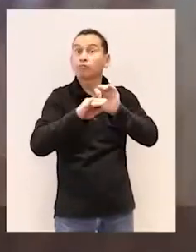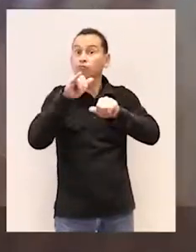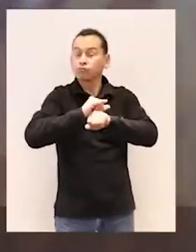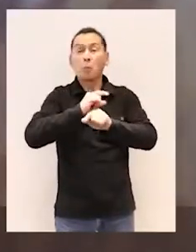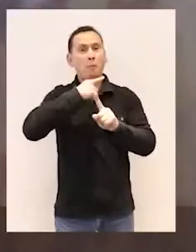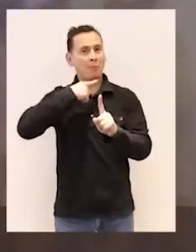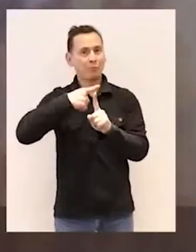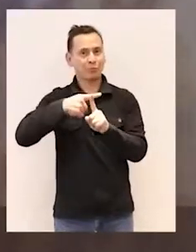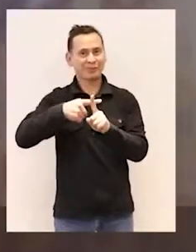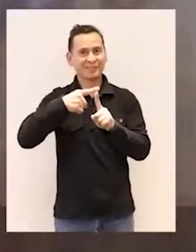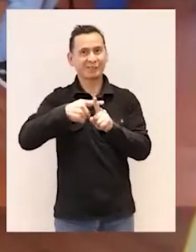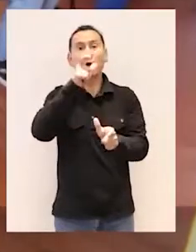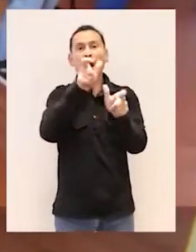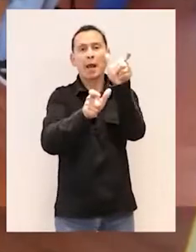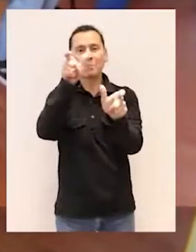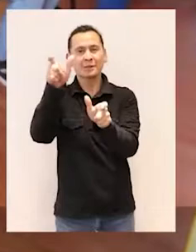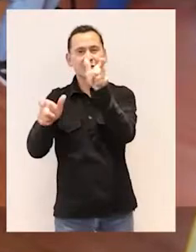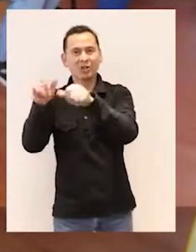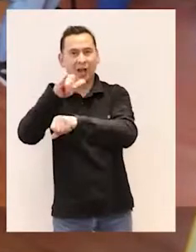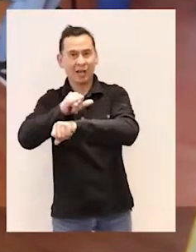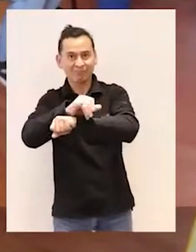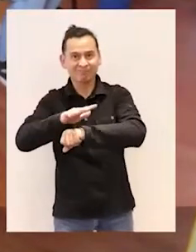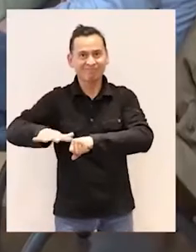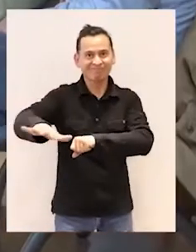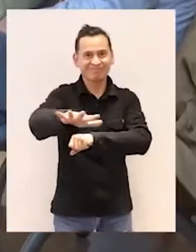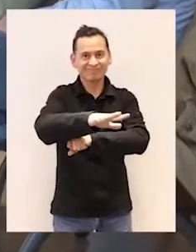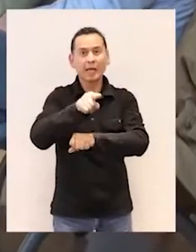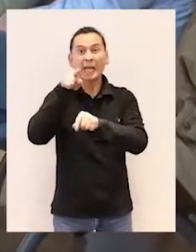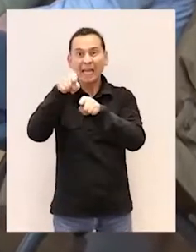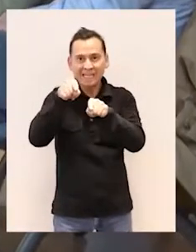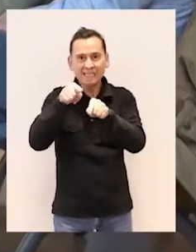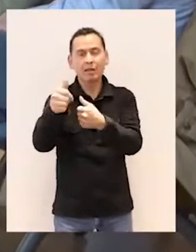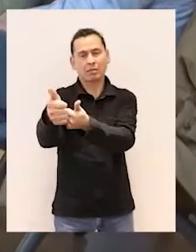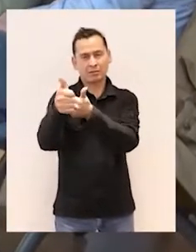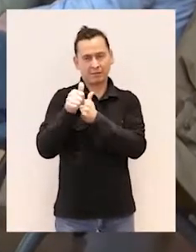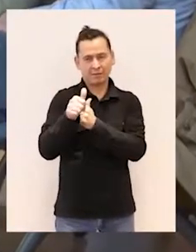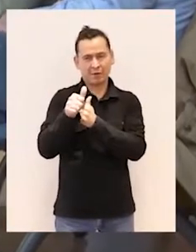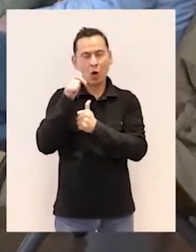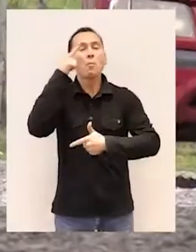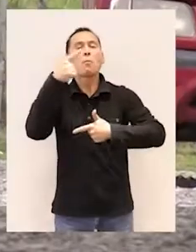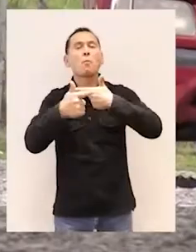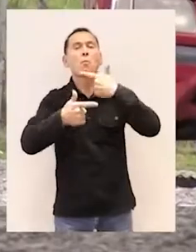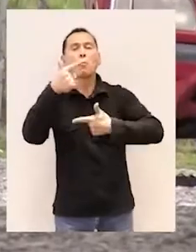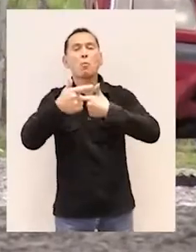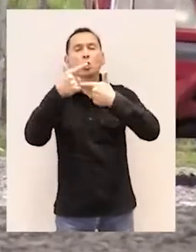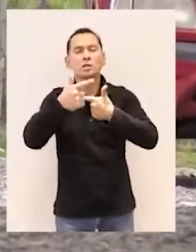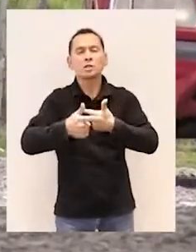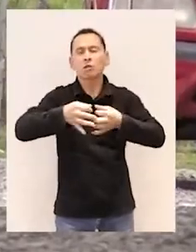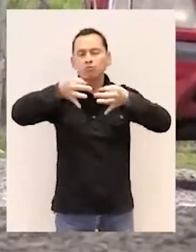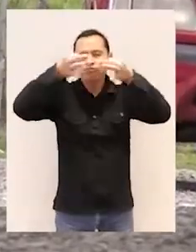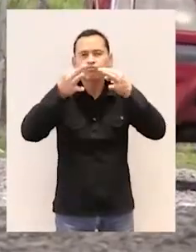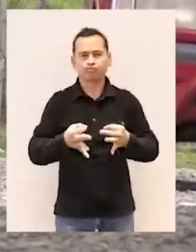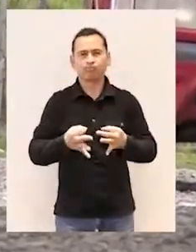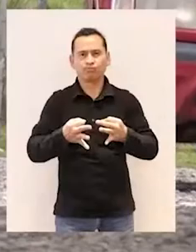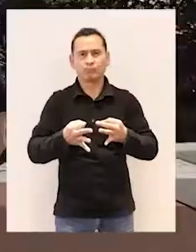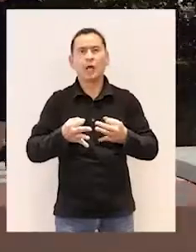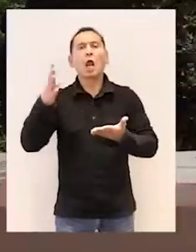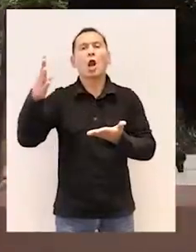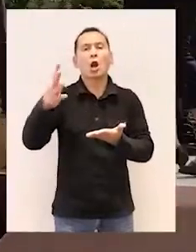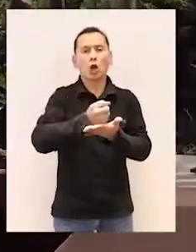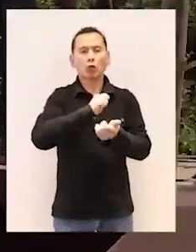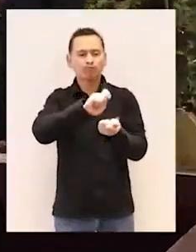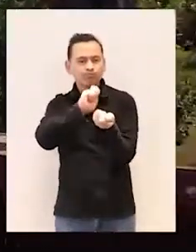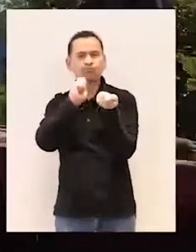impactarán positivamente en nuestros habitantes. Porque ese es nuestro desafío, hacer políticas que tengan pertinencia local y